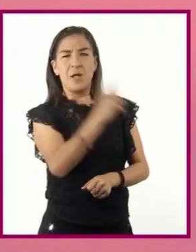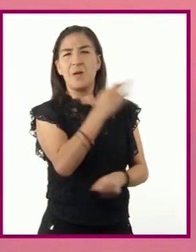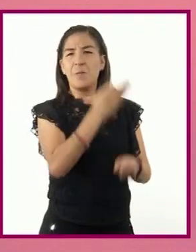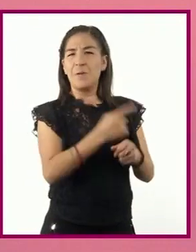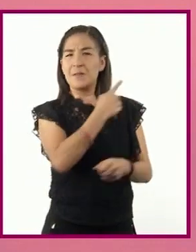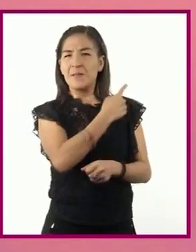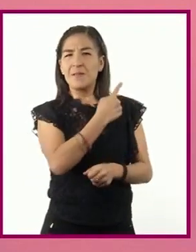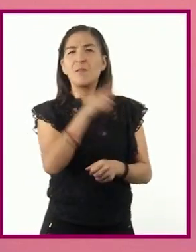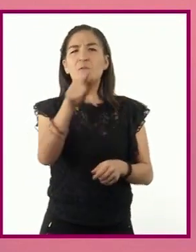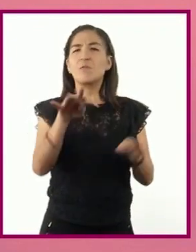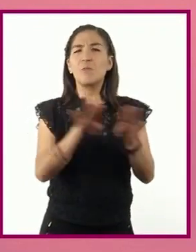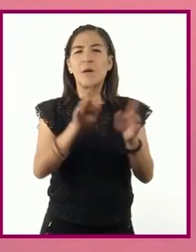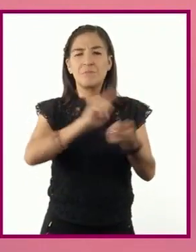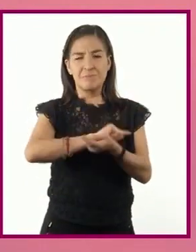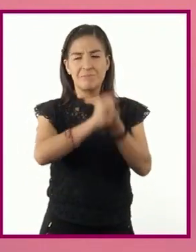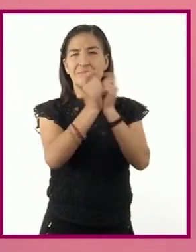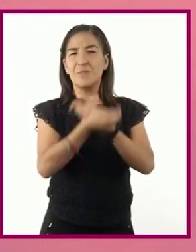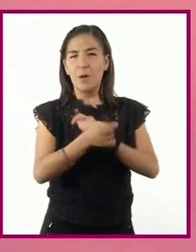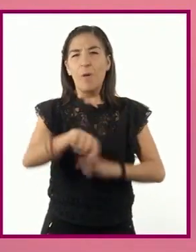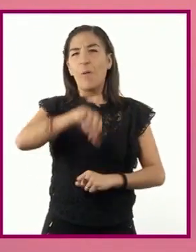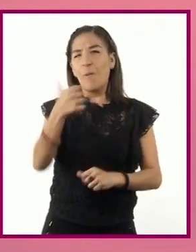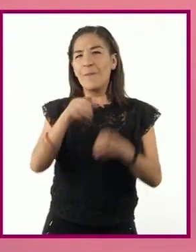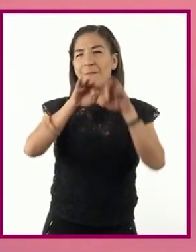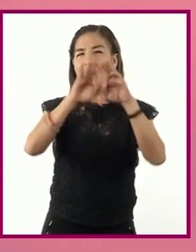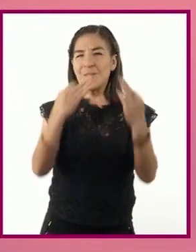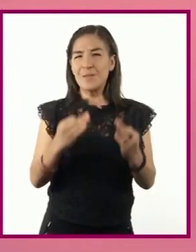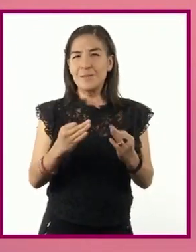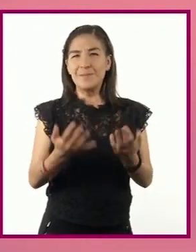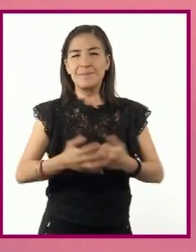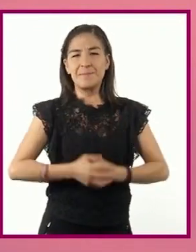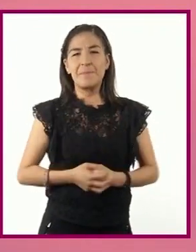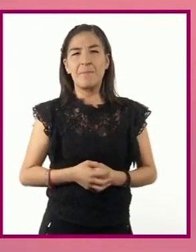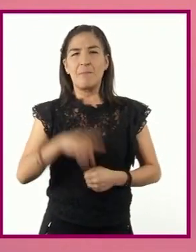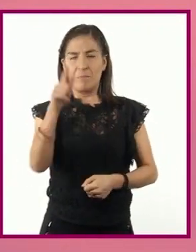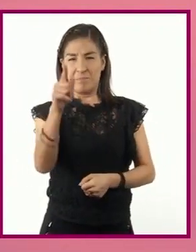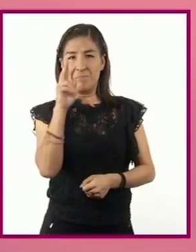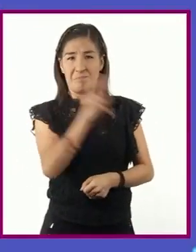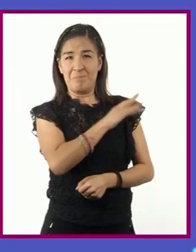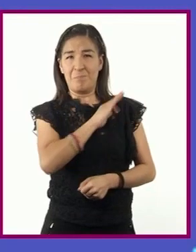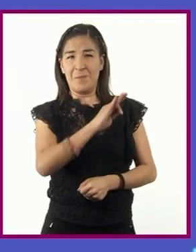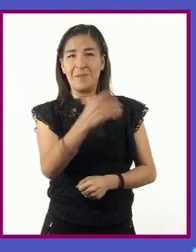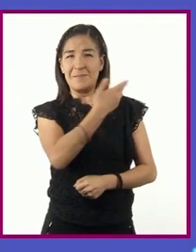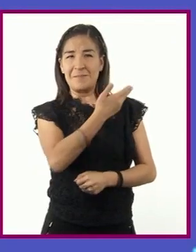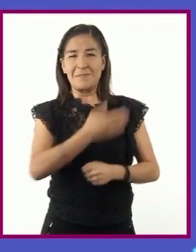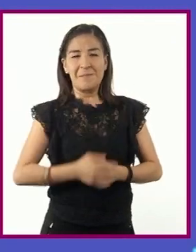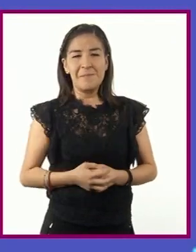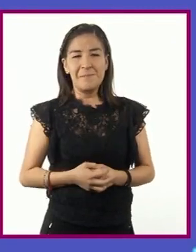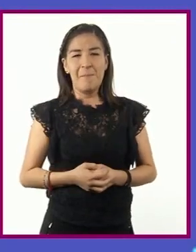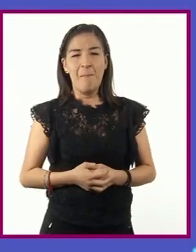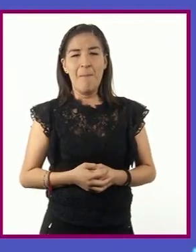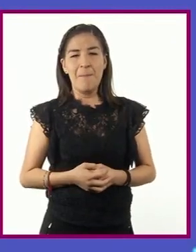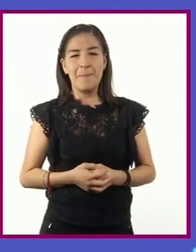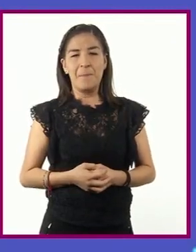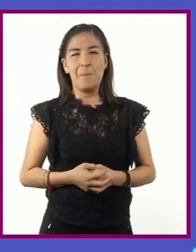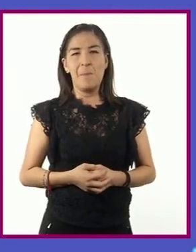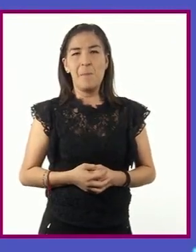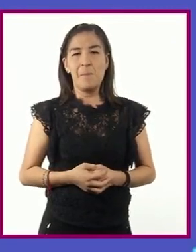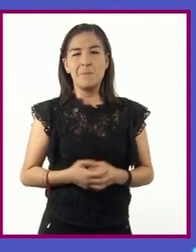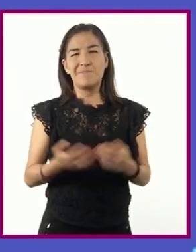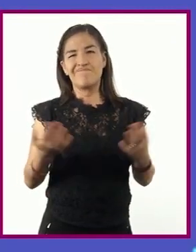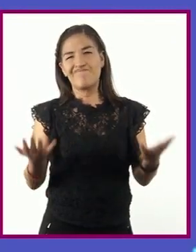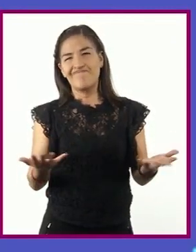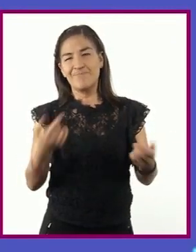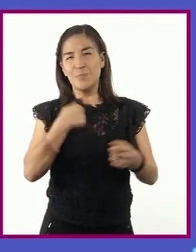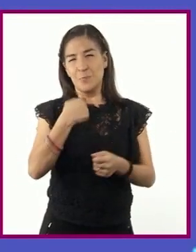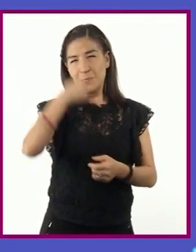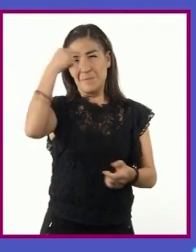y cómo eso se transforma en otras figuras? ¿Logran verlas? Ay, profesora, yo